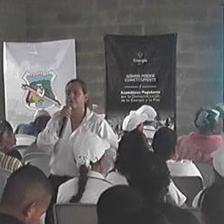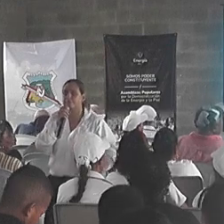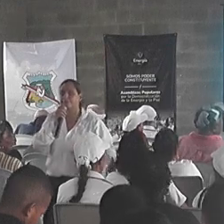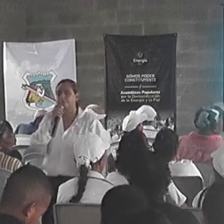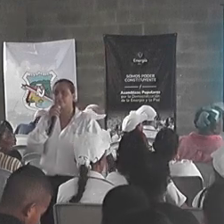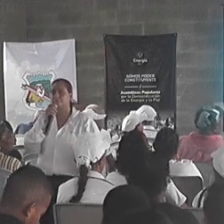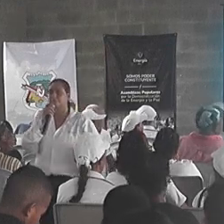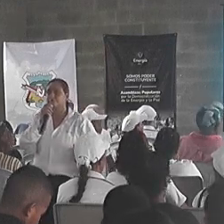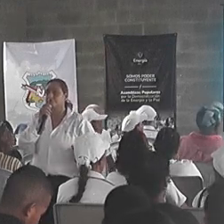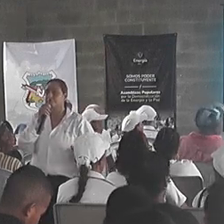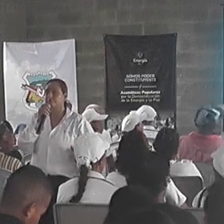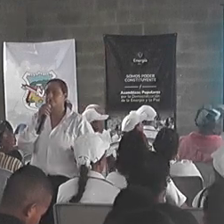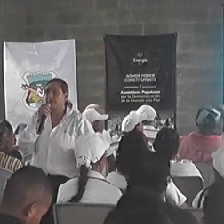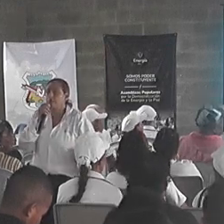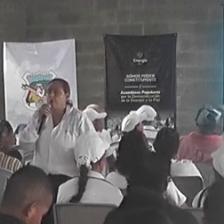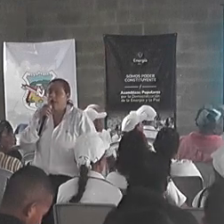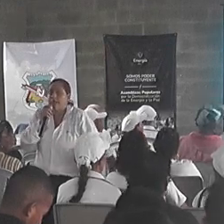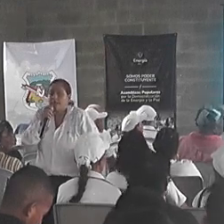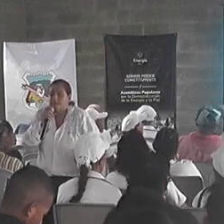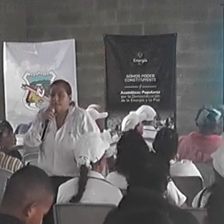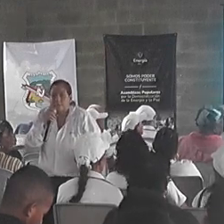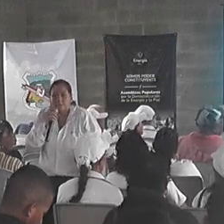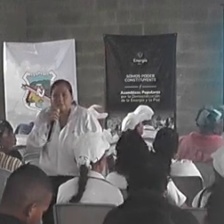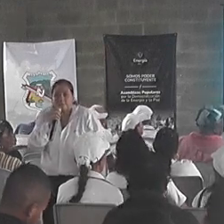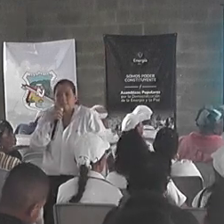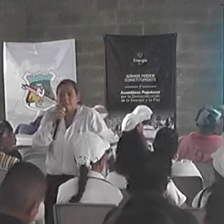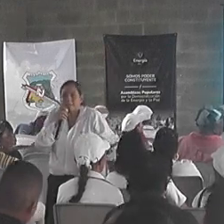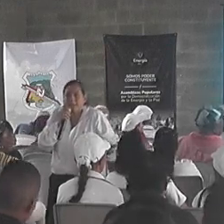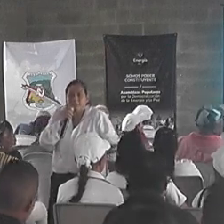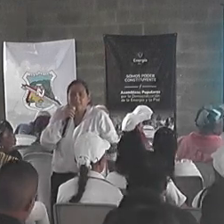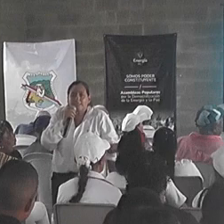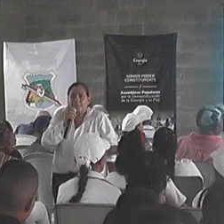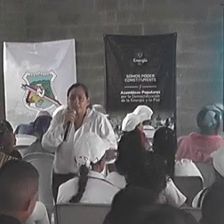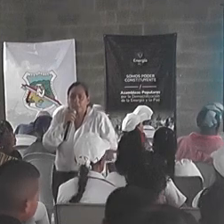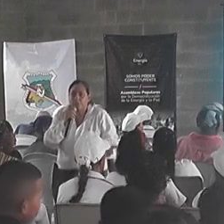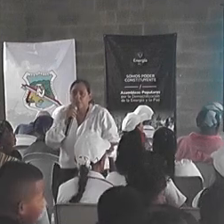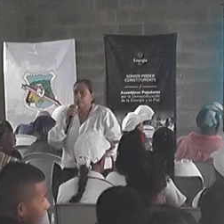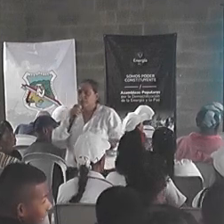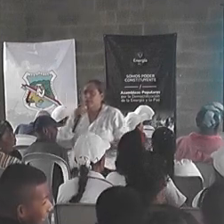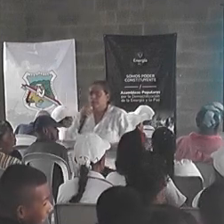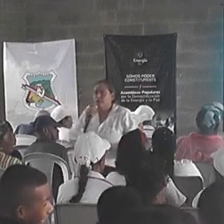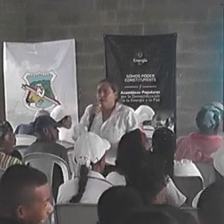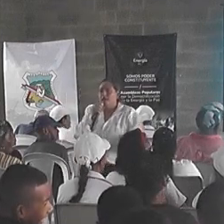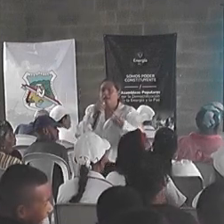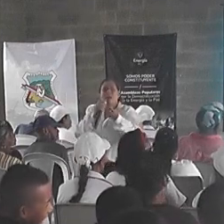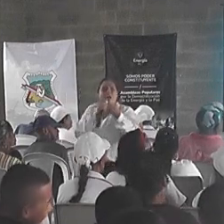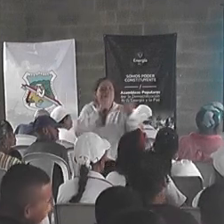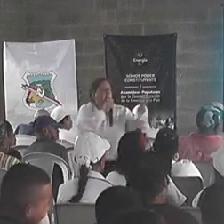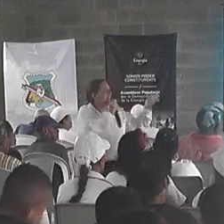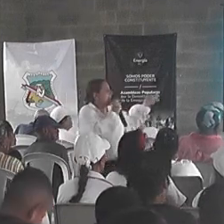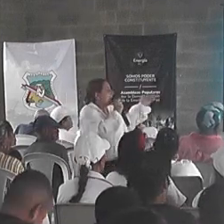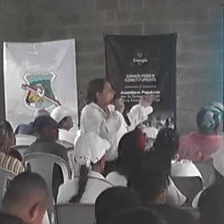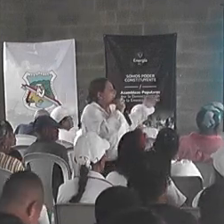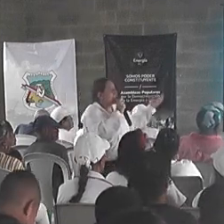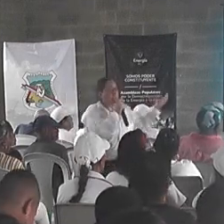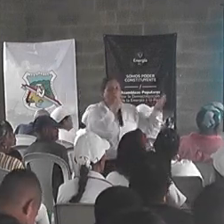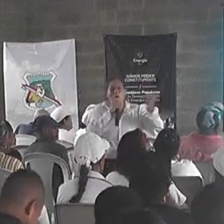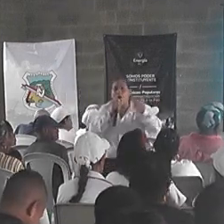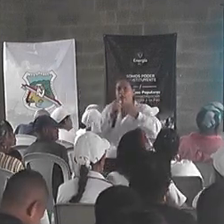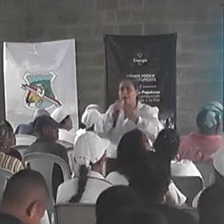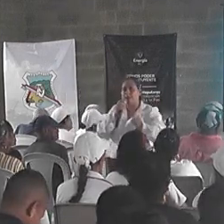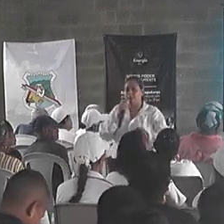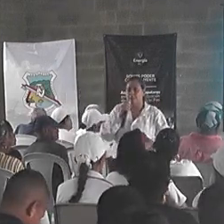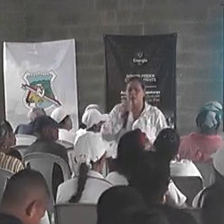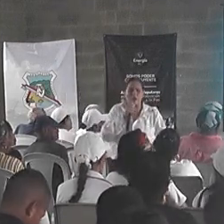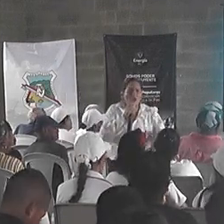oxígeno? ¿Se muere? Es así de sencillo. Lo decía Alejandra ahorita,